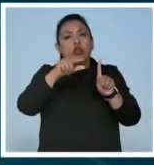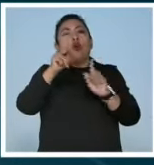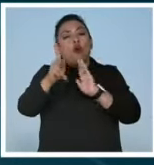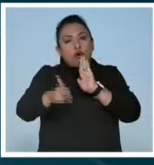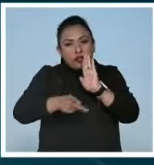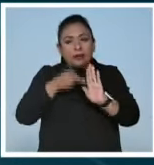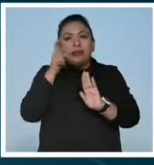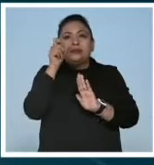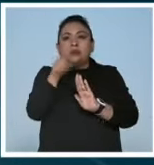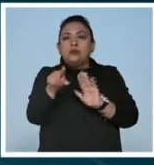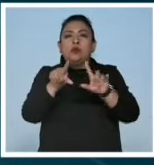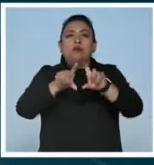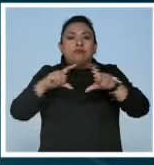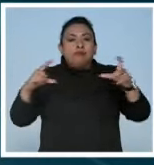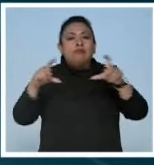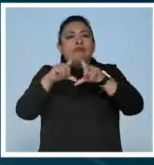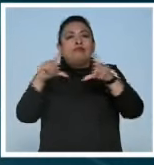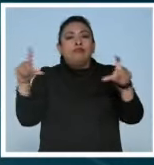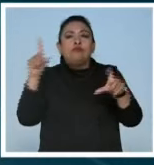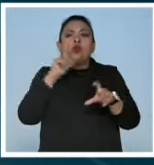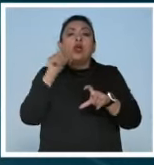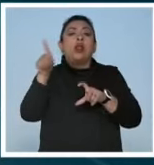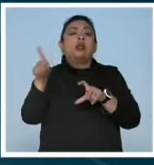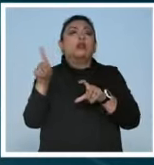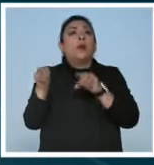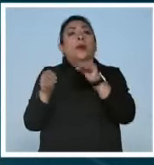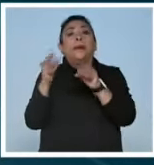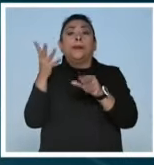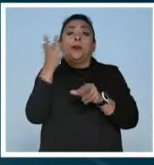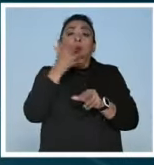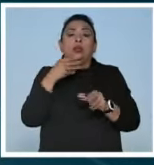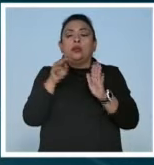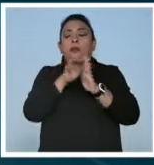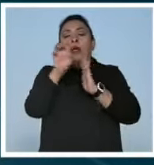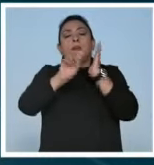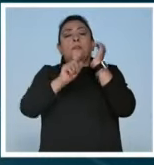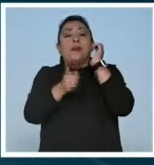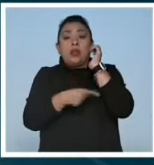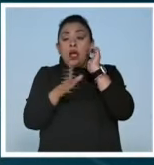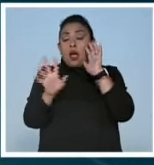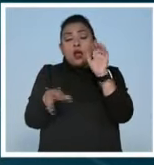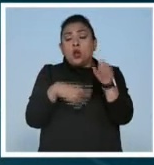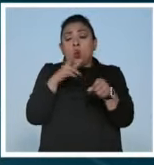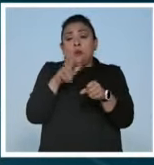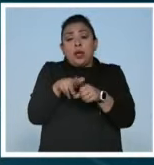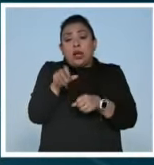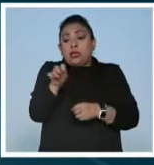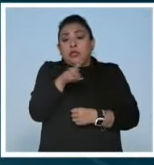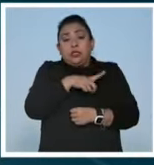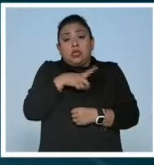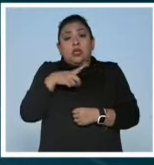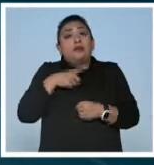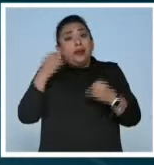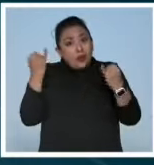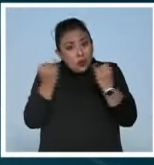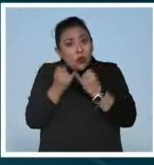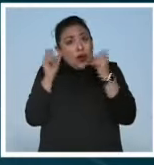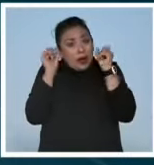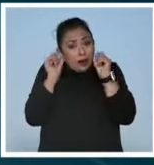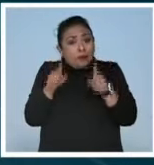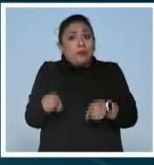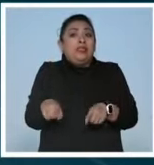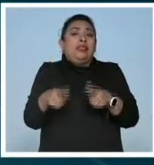vez estereotipos de mujeres ornato. Cuando la maternidad se normaliza como un deber ser, también es violencia